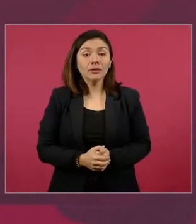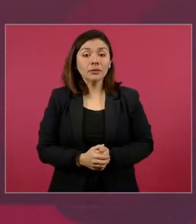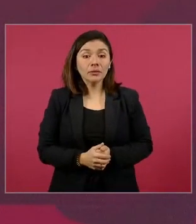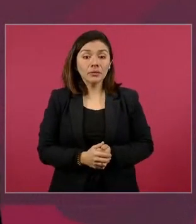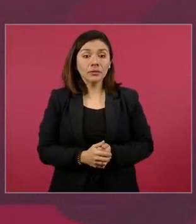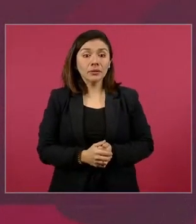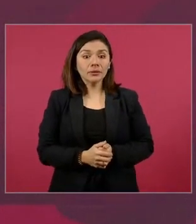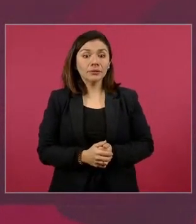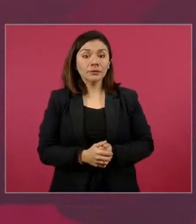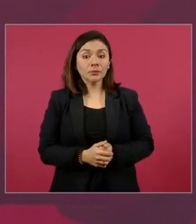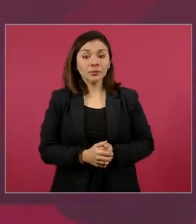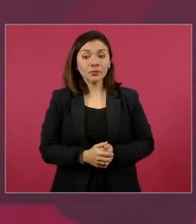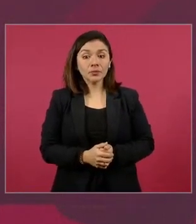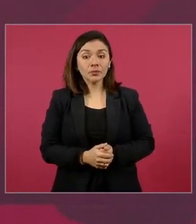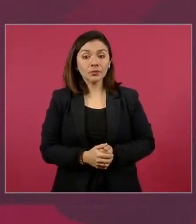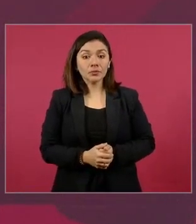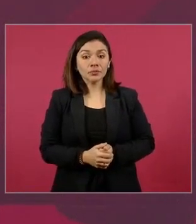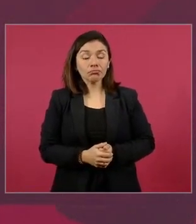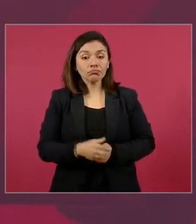que traemos